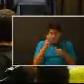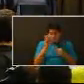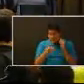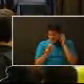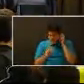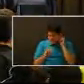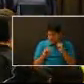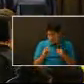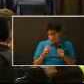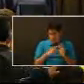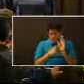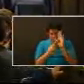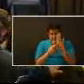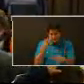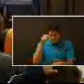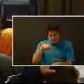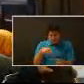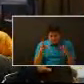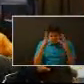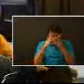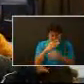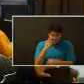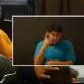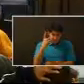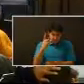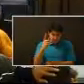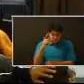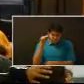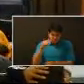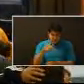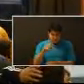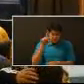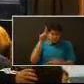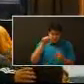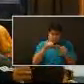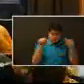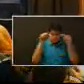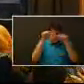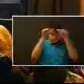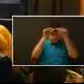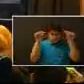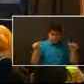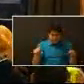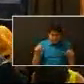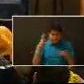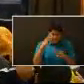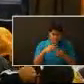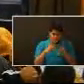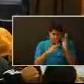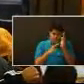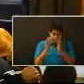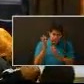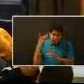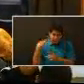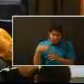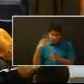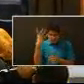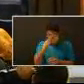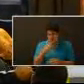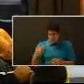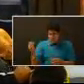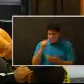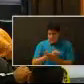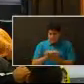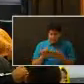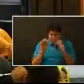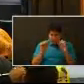necesidades presentes esta noche, Señor, aquí a tu altar. En el nombre de Jesús, para que el Espíritu Santo, Señor,